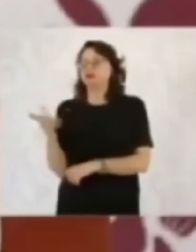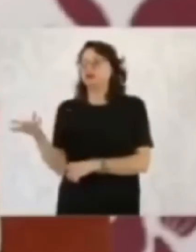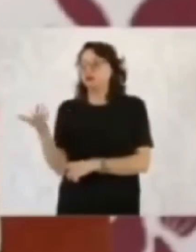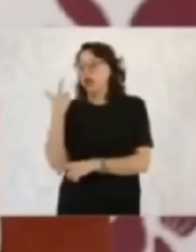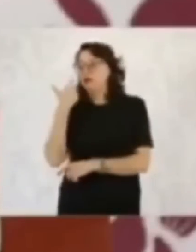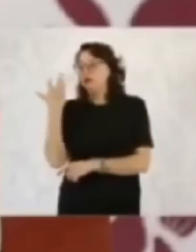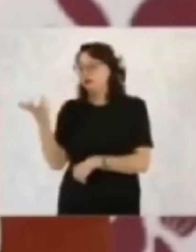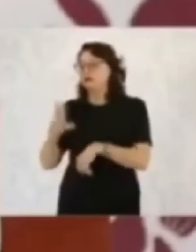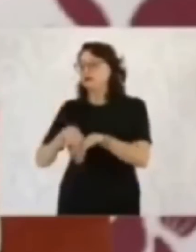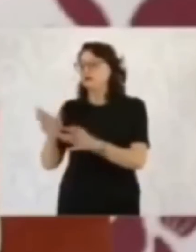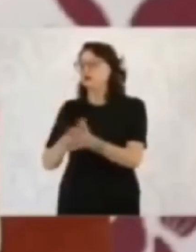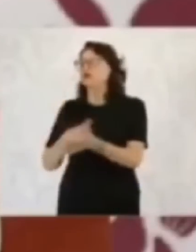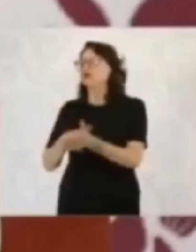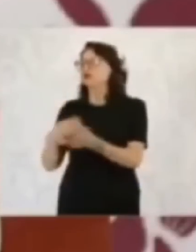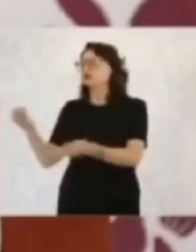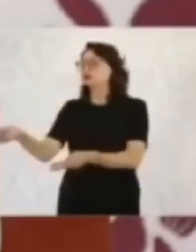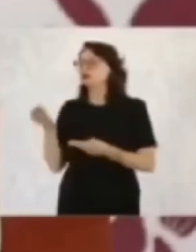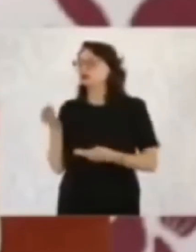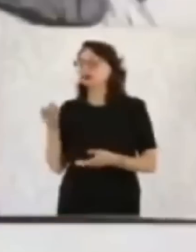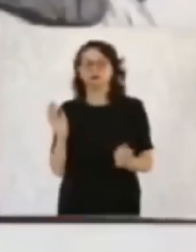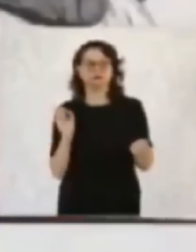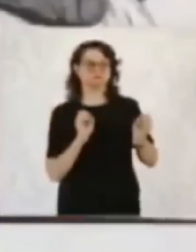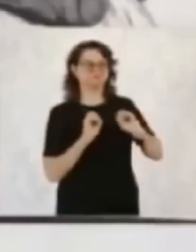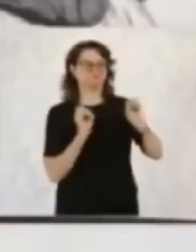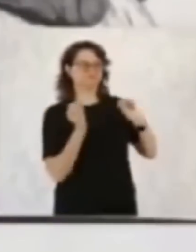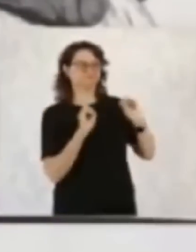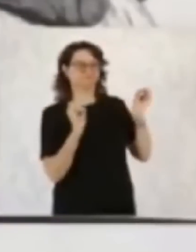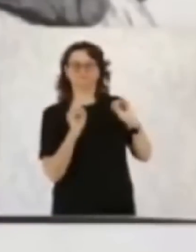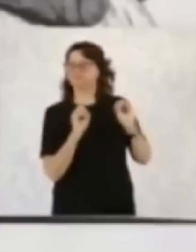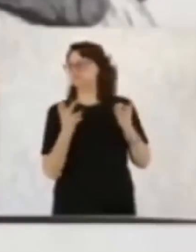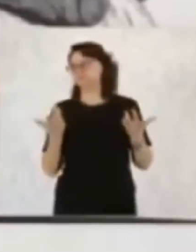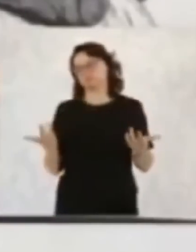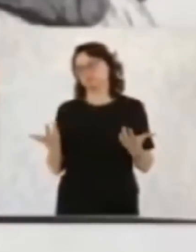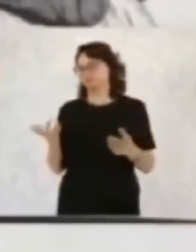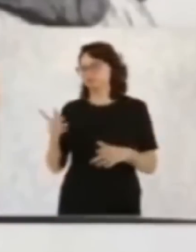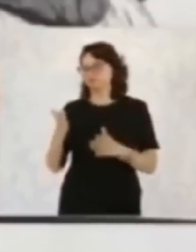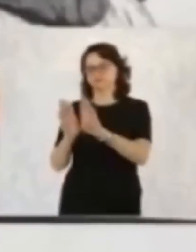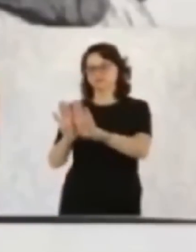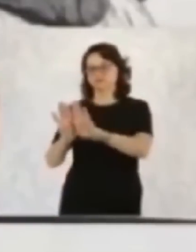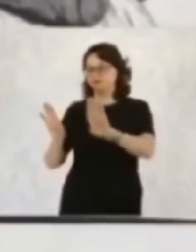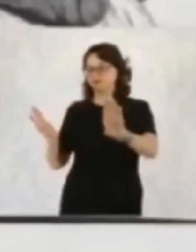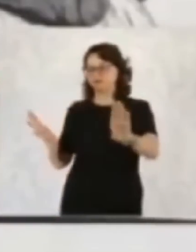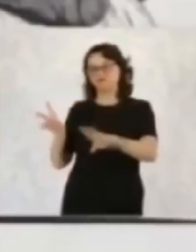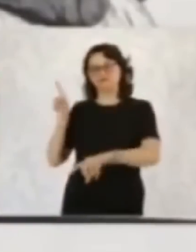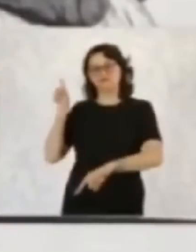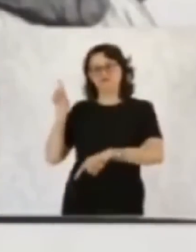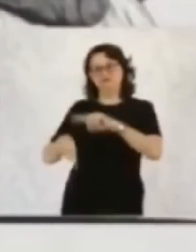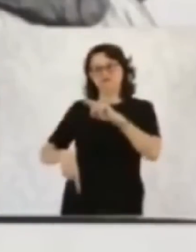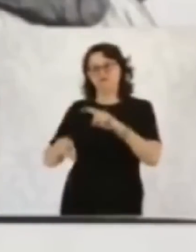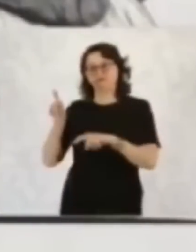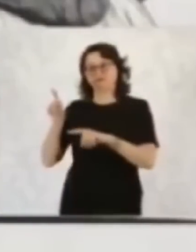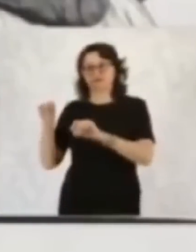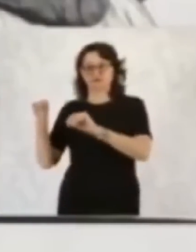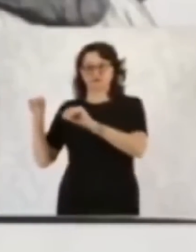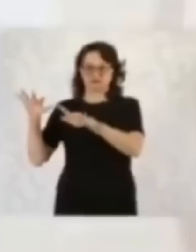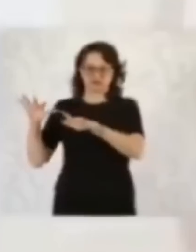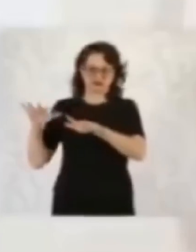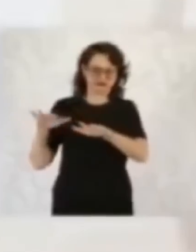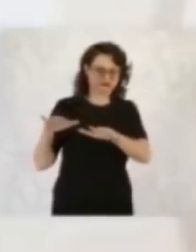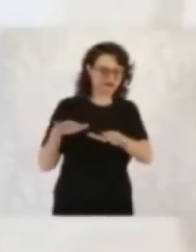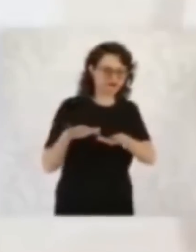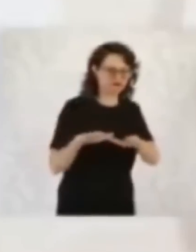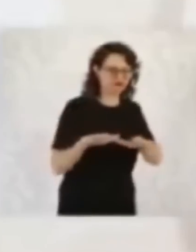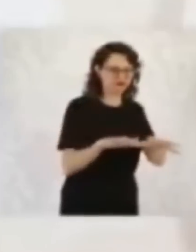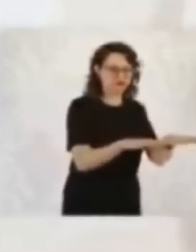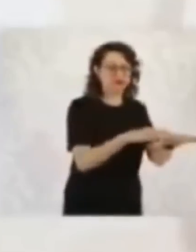justificar y entonces se entra para poder hacer que esa agua pues sea un bien público. Y entonces llega un